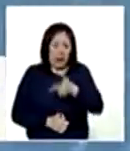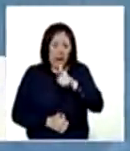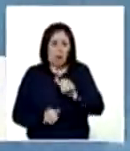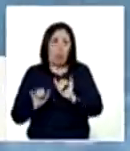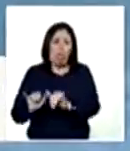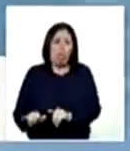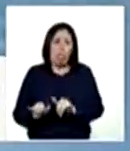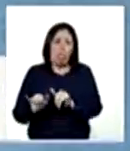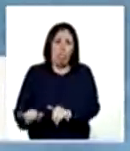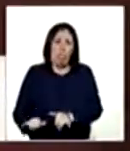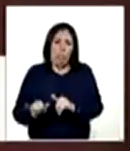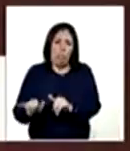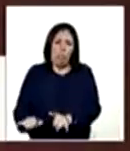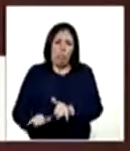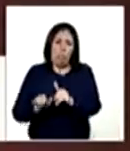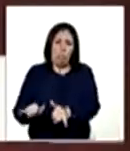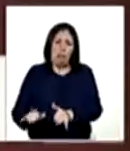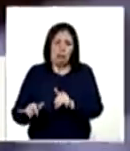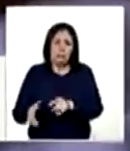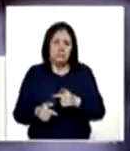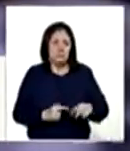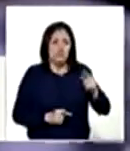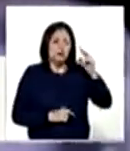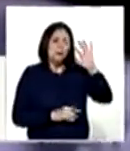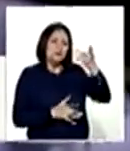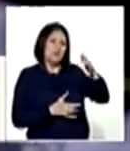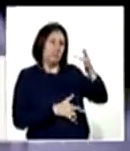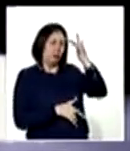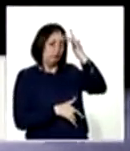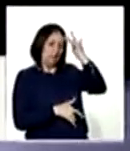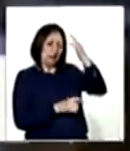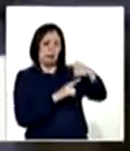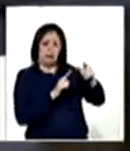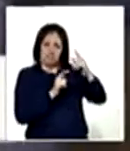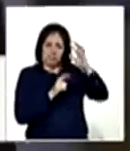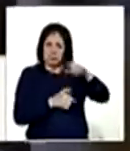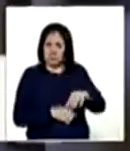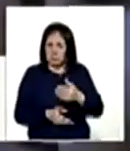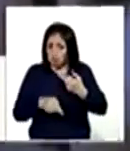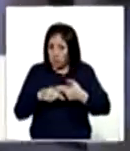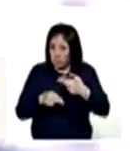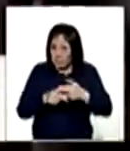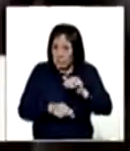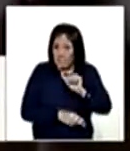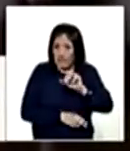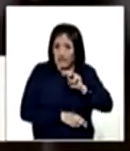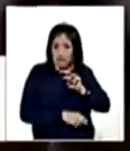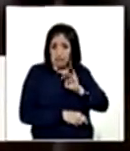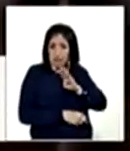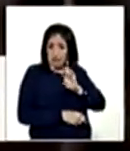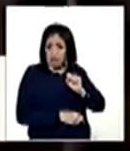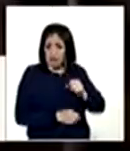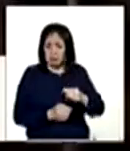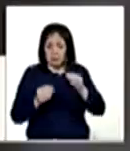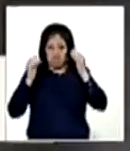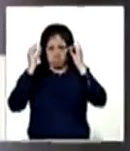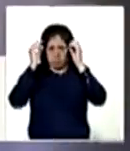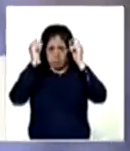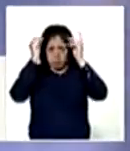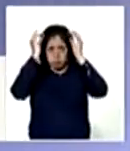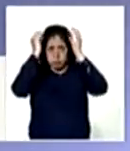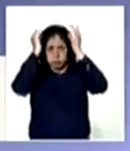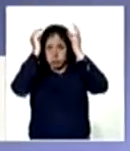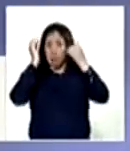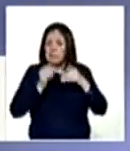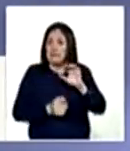estancadas y cuyos síntomas se confunden con los de otras enfermedades. La ameba come cerebros en los últimos 3 meses ha cobrado la vida